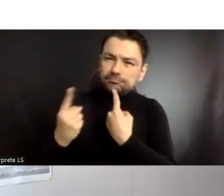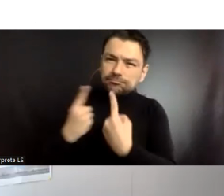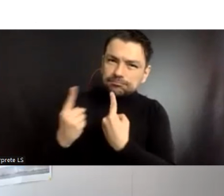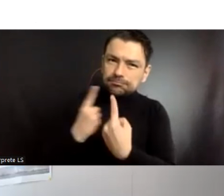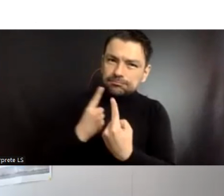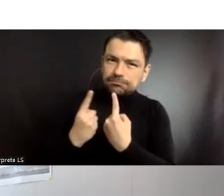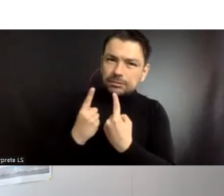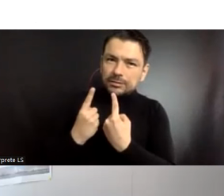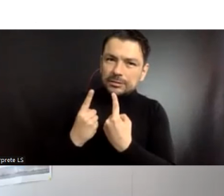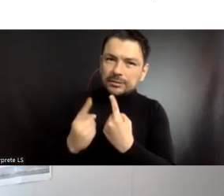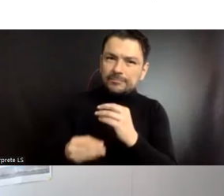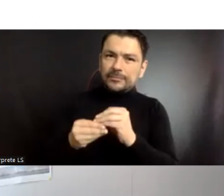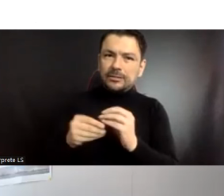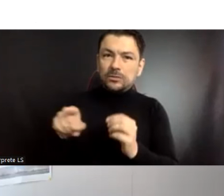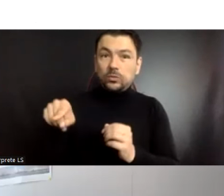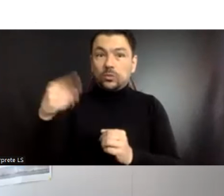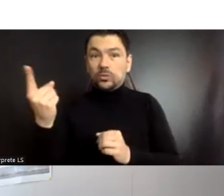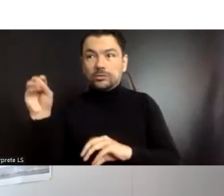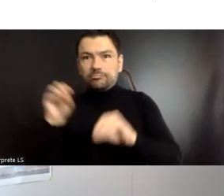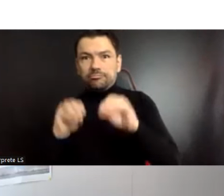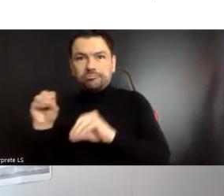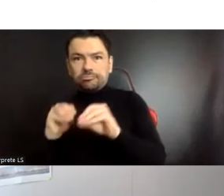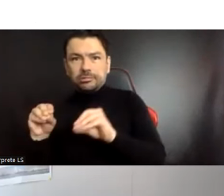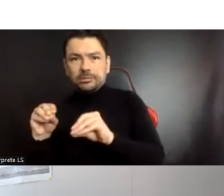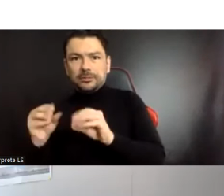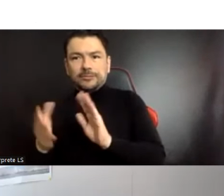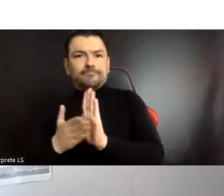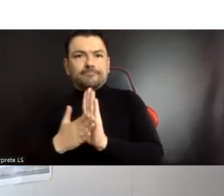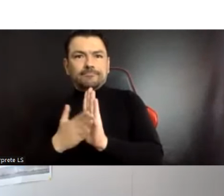otros actores nos hayan ayudado a recolectar?